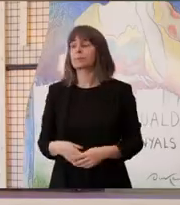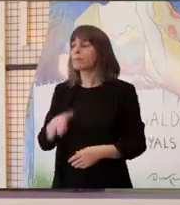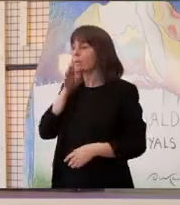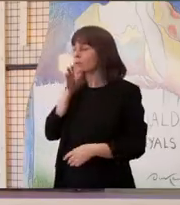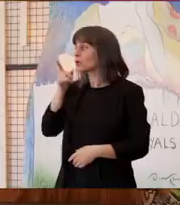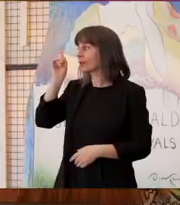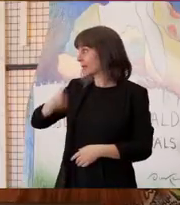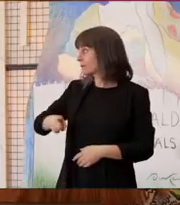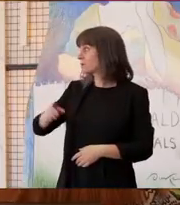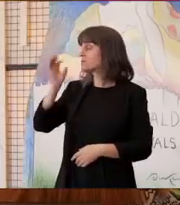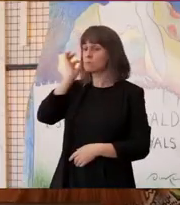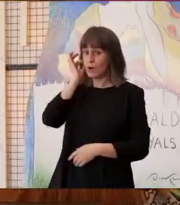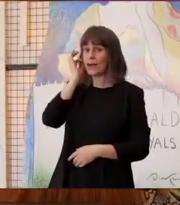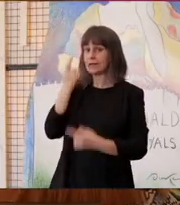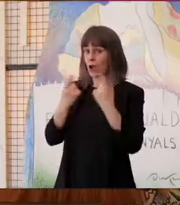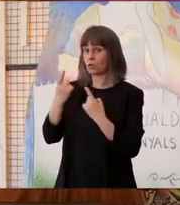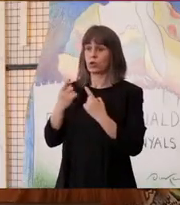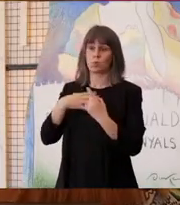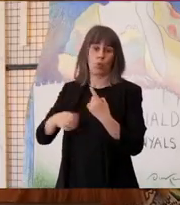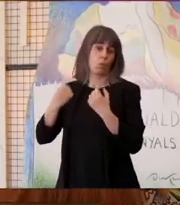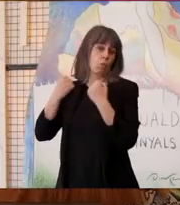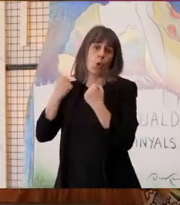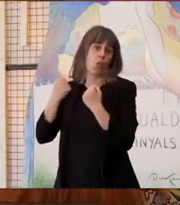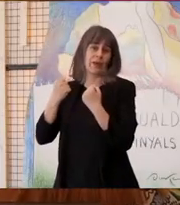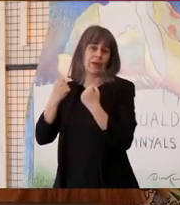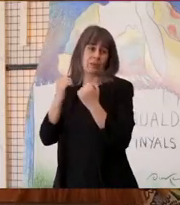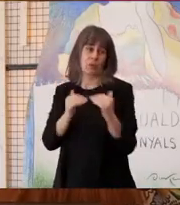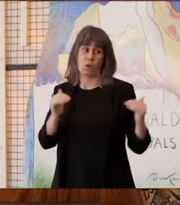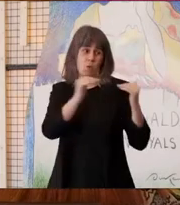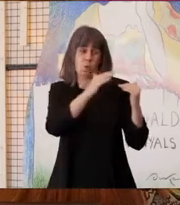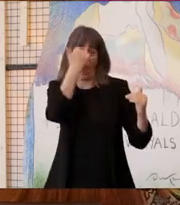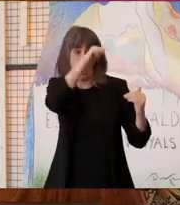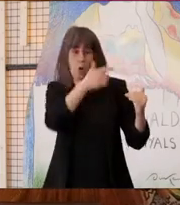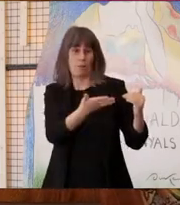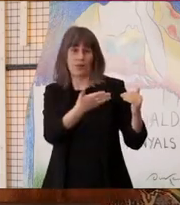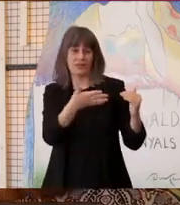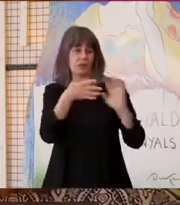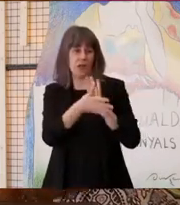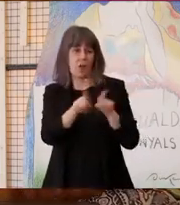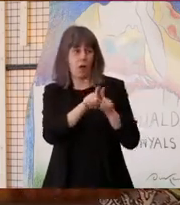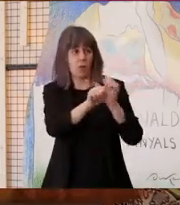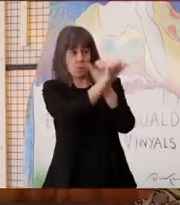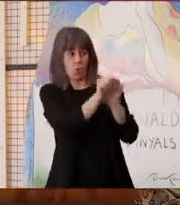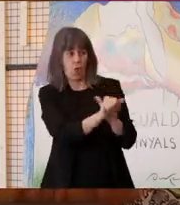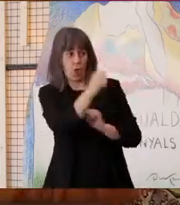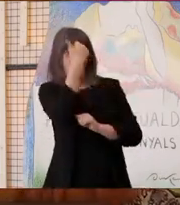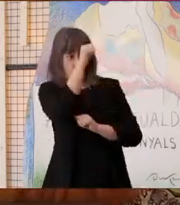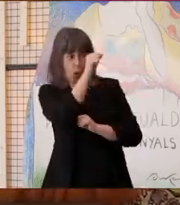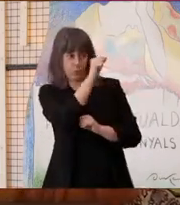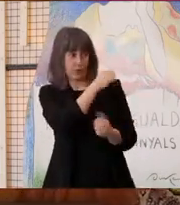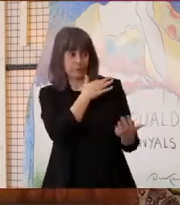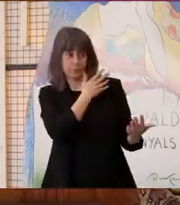eres que ejercen el poder como lo podría ejercer un hombre digamos que tienen como modelo el poder que se ha ejercido